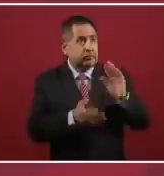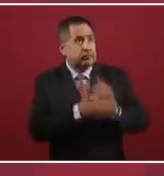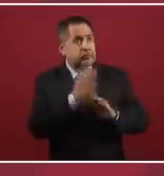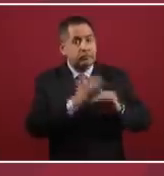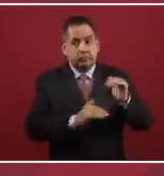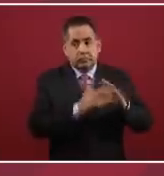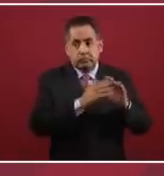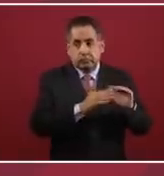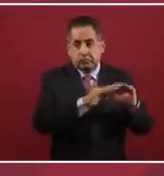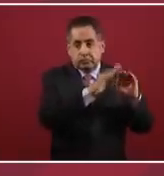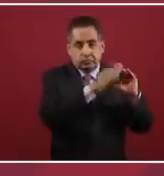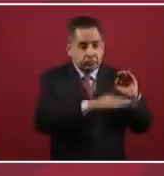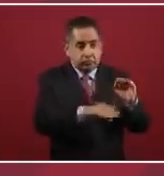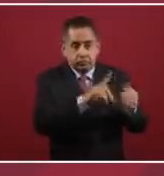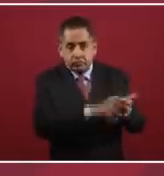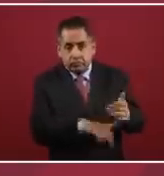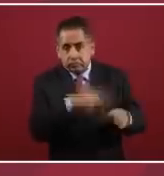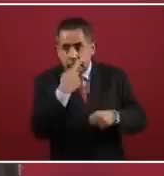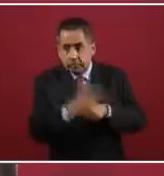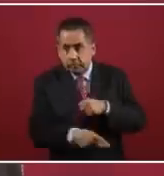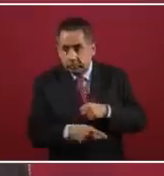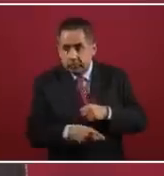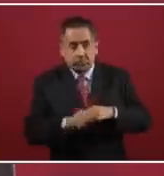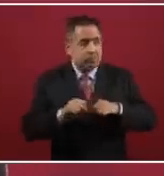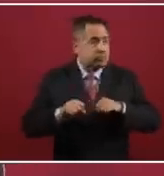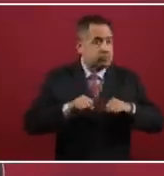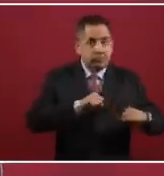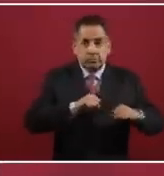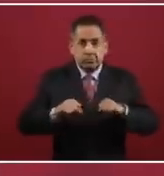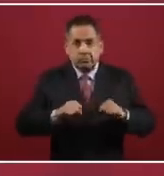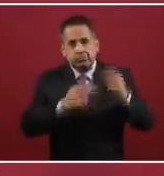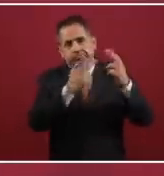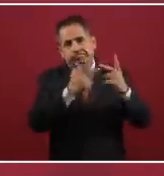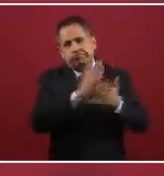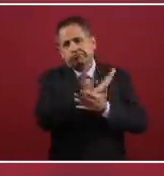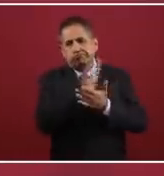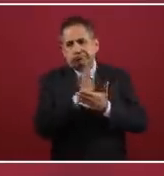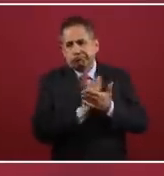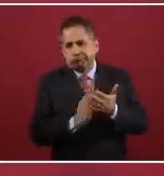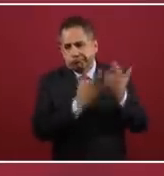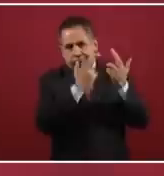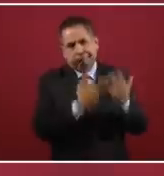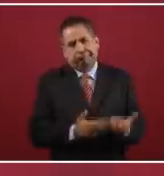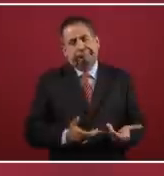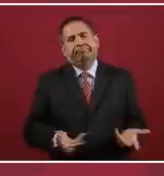en una zona de riesgo. Con el temblor se partió.